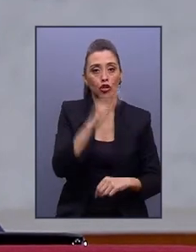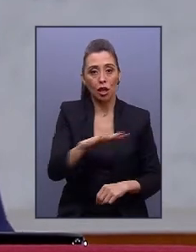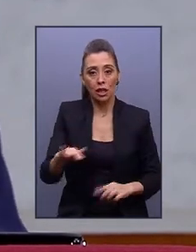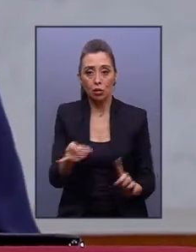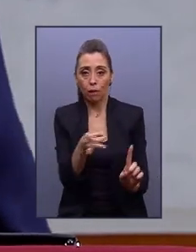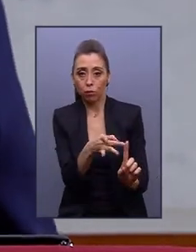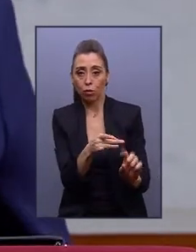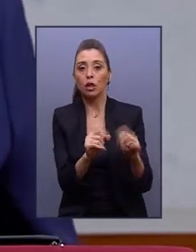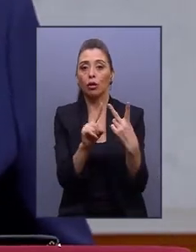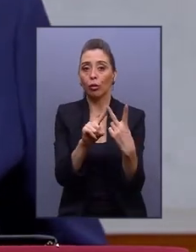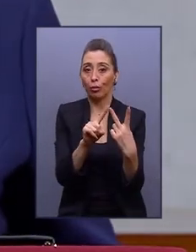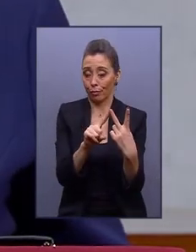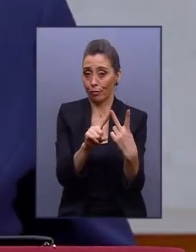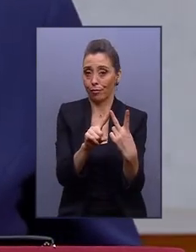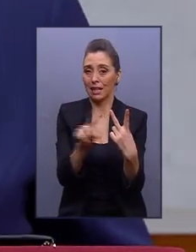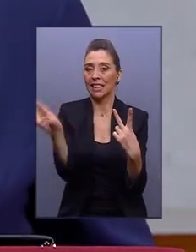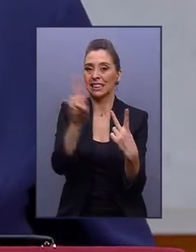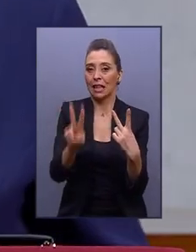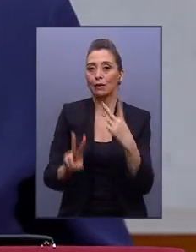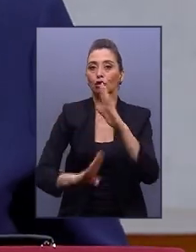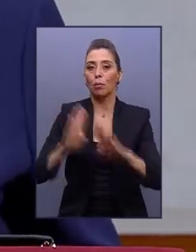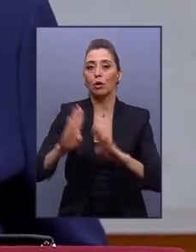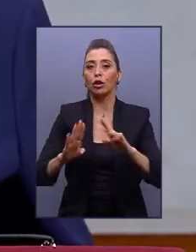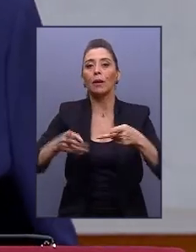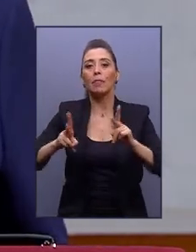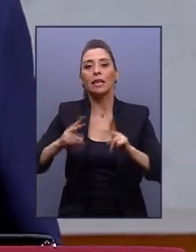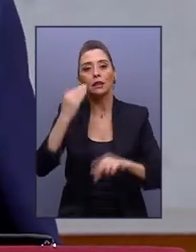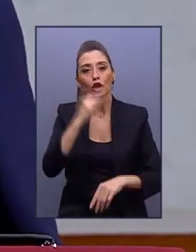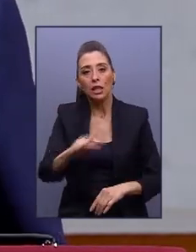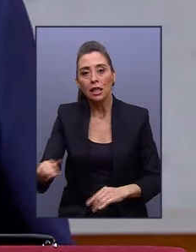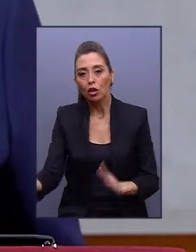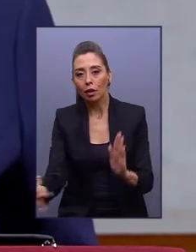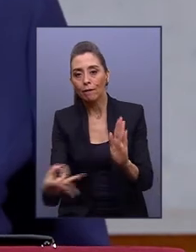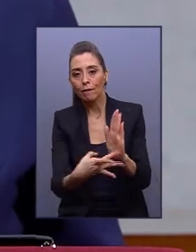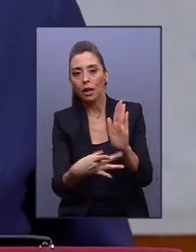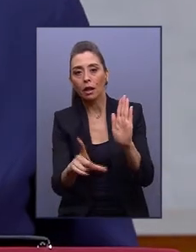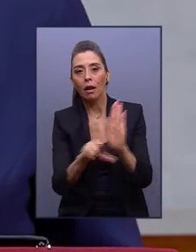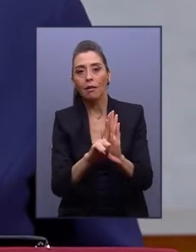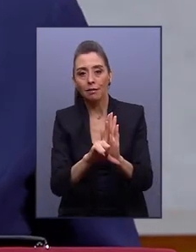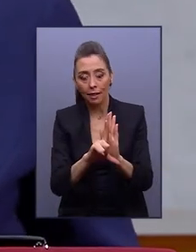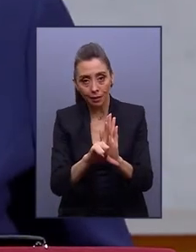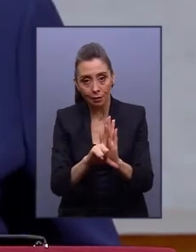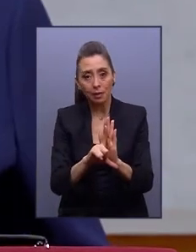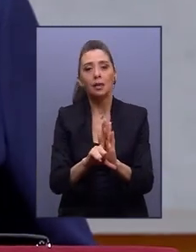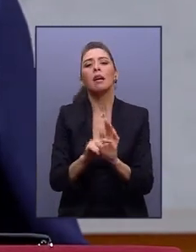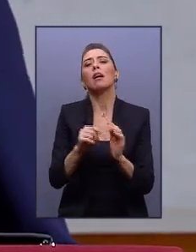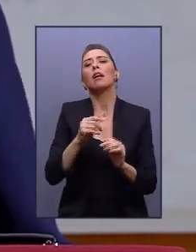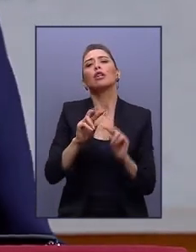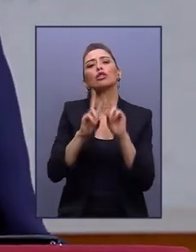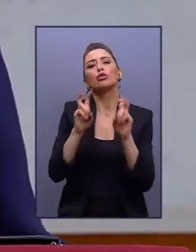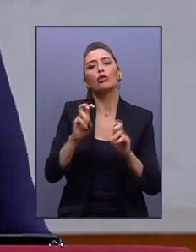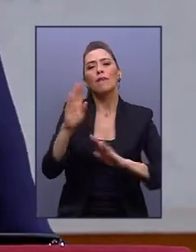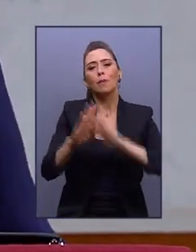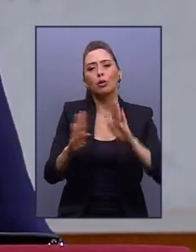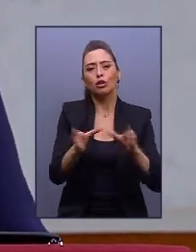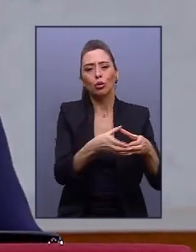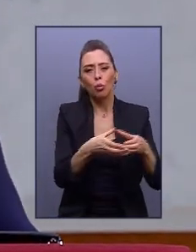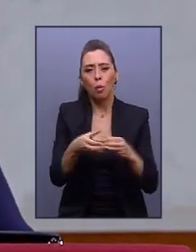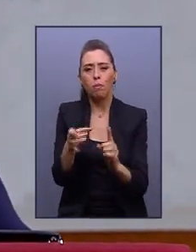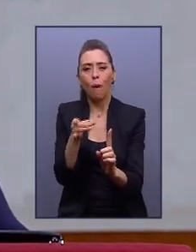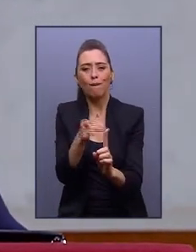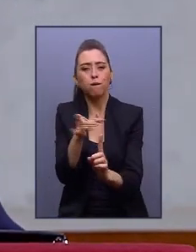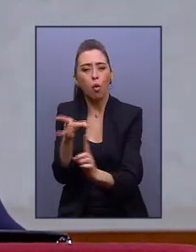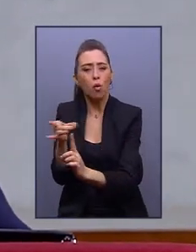menores vulnerados y otro para proteger los derechos de menores infractores de ley. Y si hablamos de protección a los grupos más vulnerables,